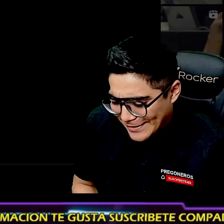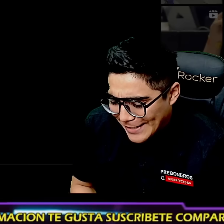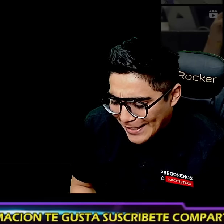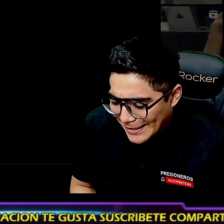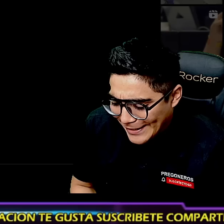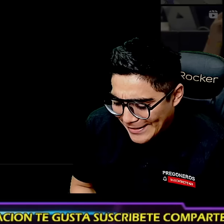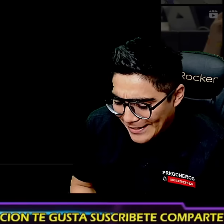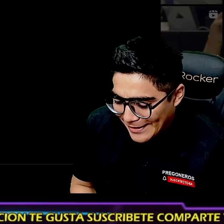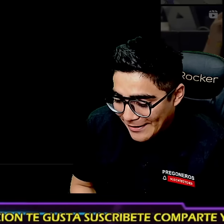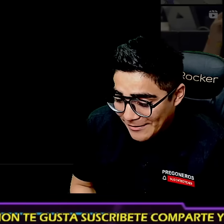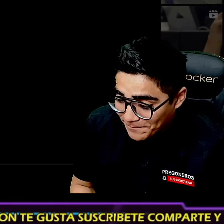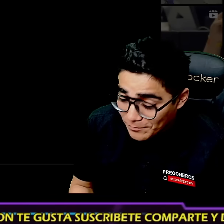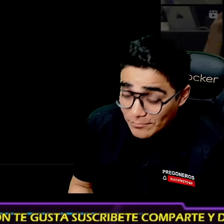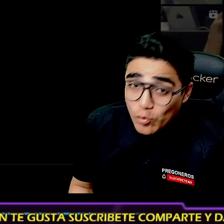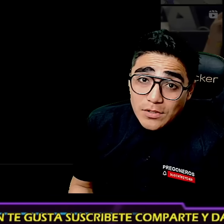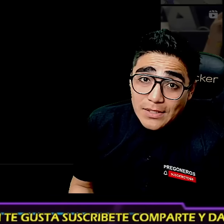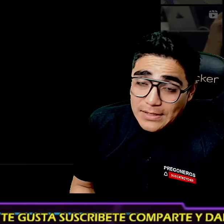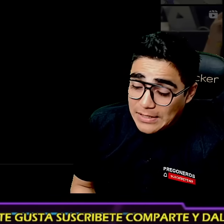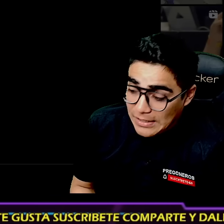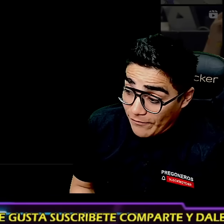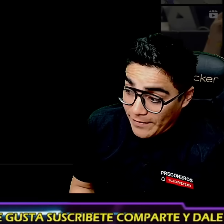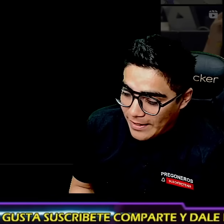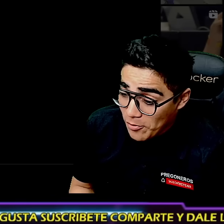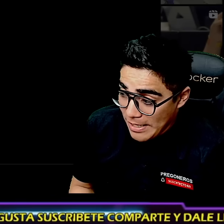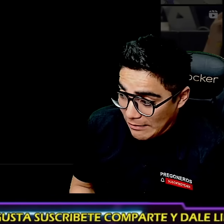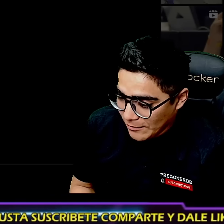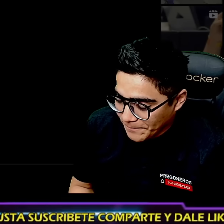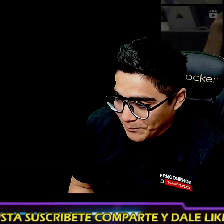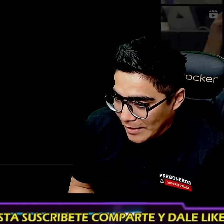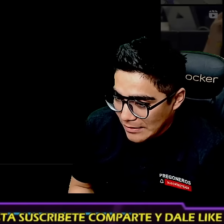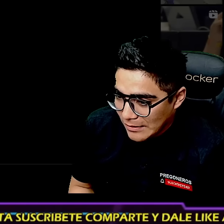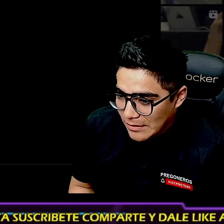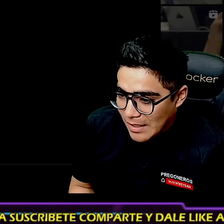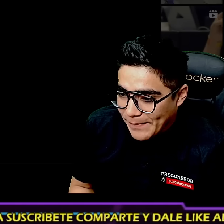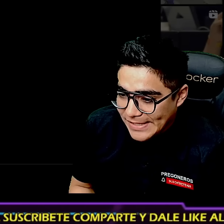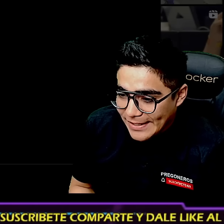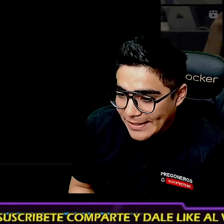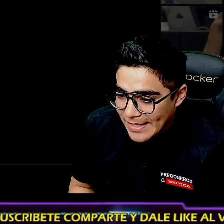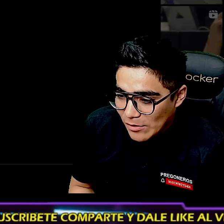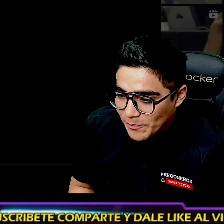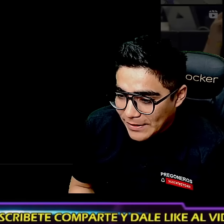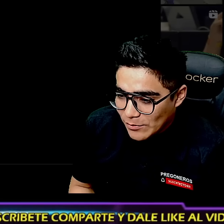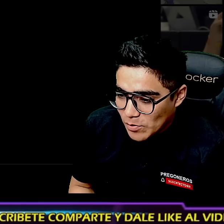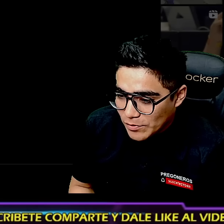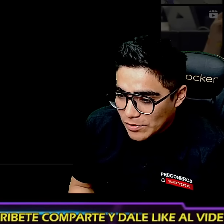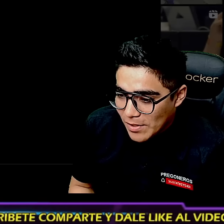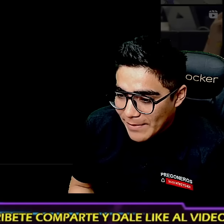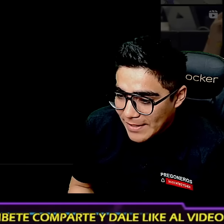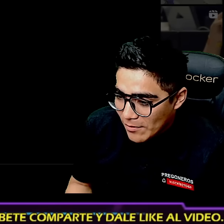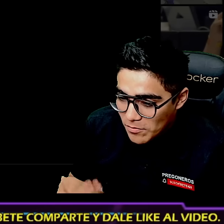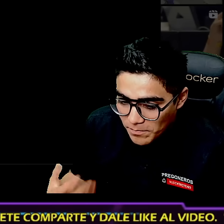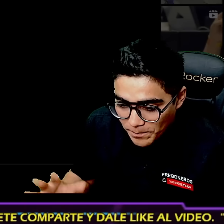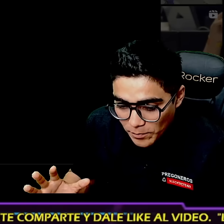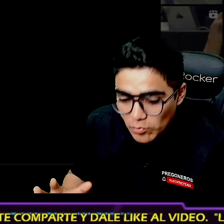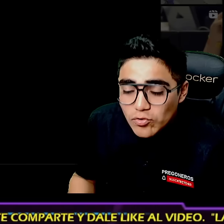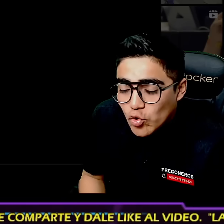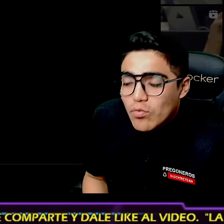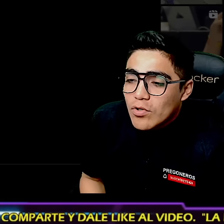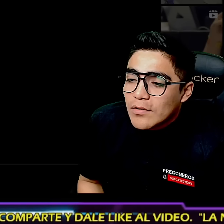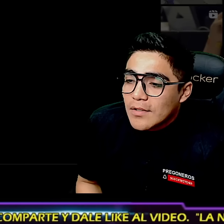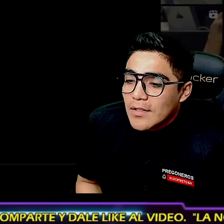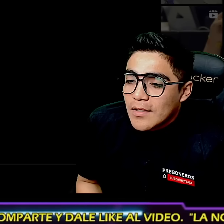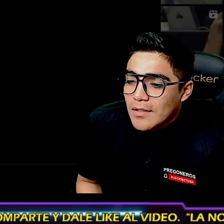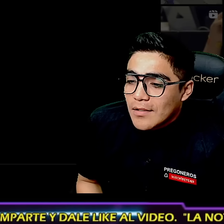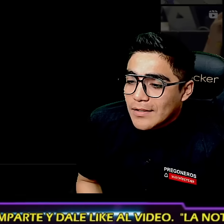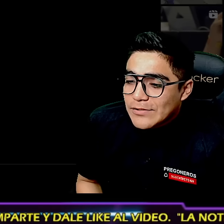Cuevas, esta alcaldesa que busca ser la jefa de gobierno, a pesar de que ya los partidos de oposición la mandaron por un